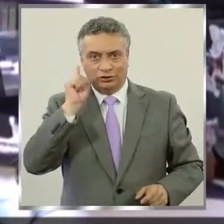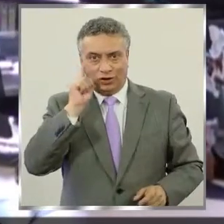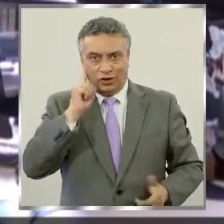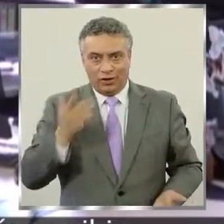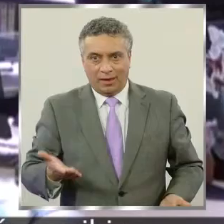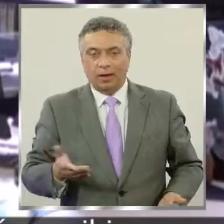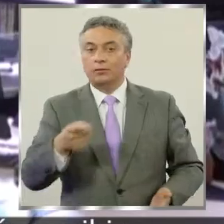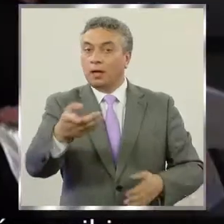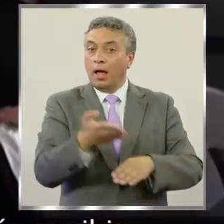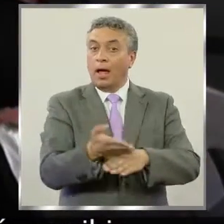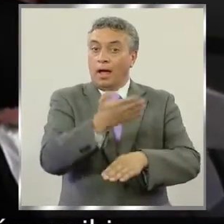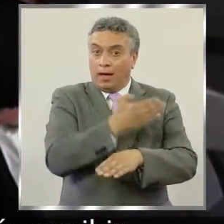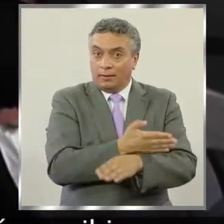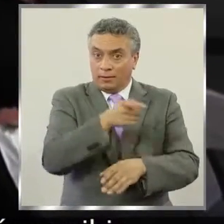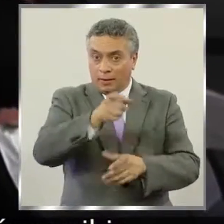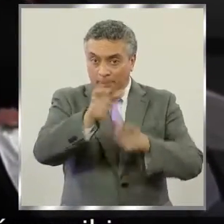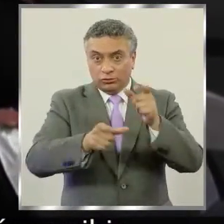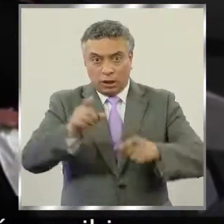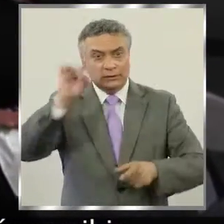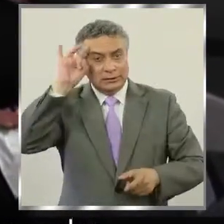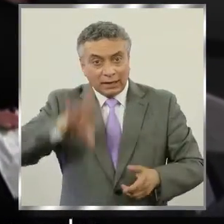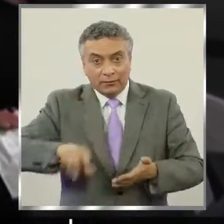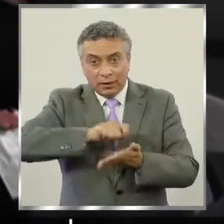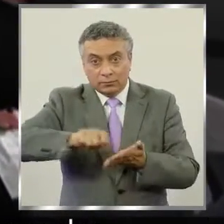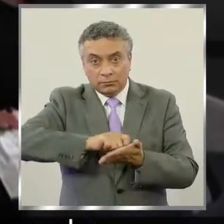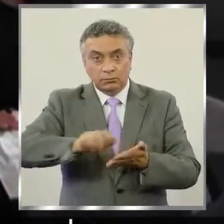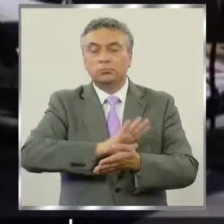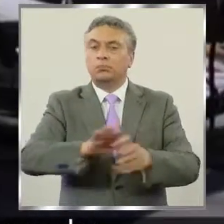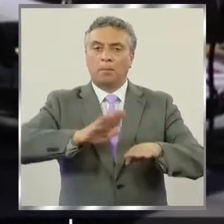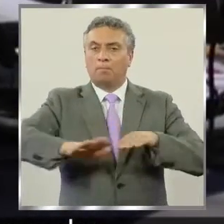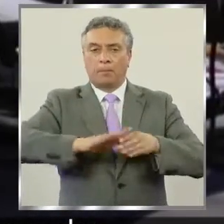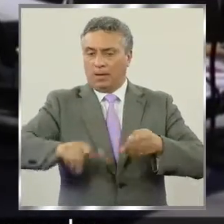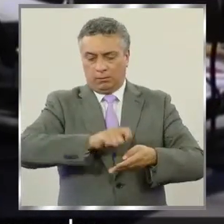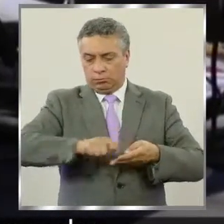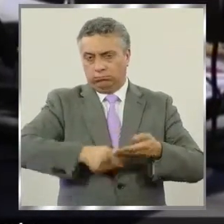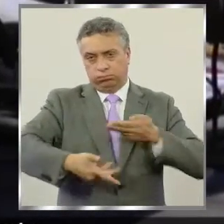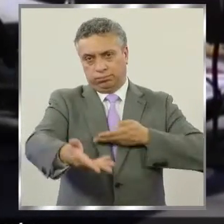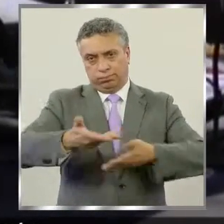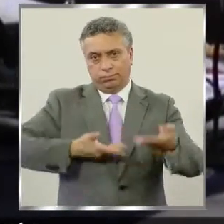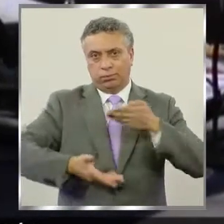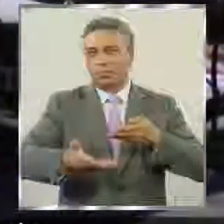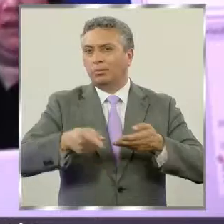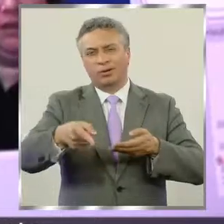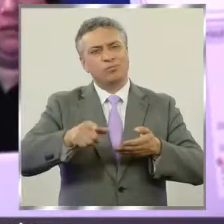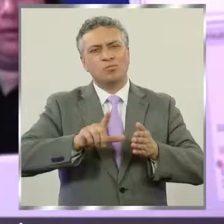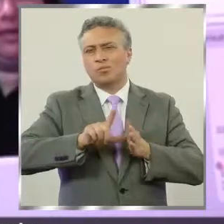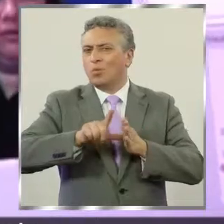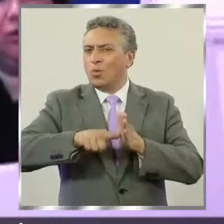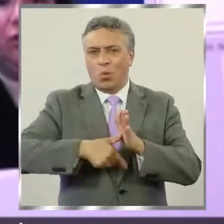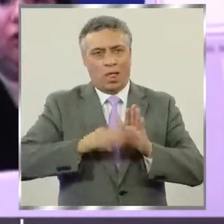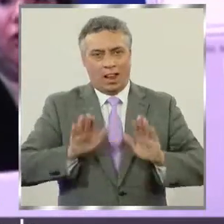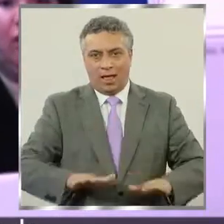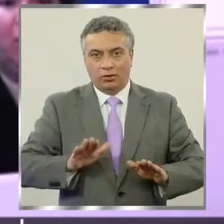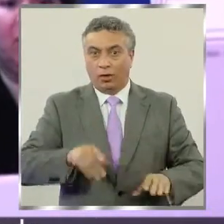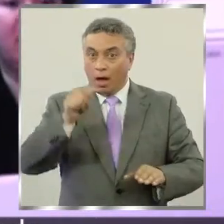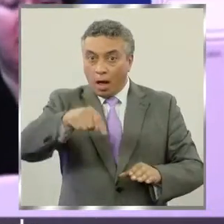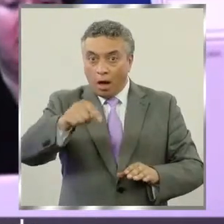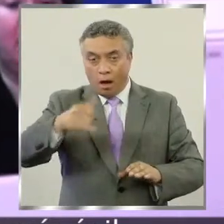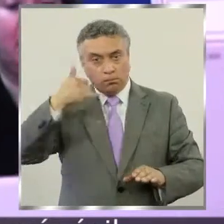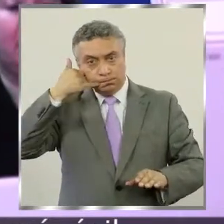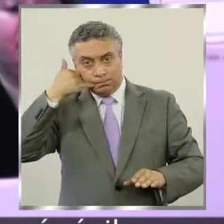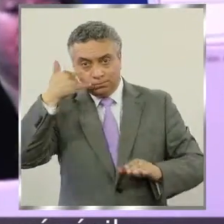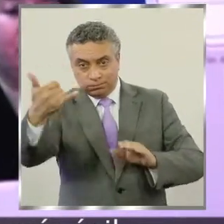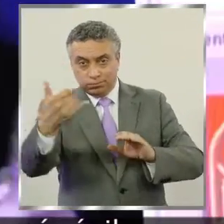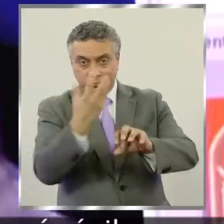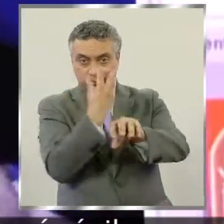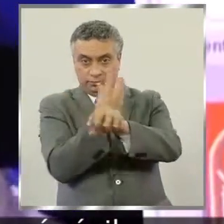auditiva. Antes, cuando la persona sabía escribir, se comunicaban a través de papeles, sin embargo, era muy lento. Ahora, con la